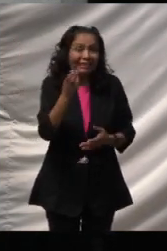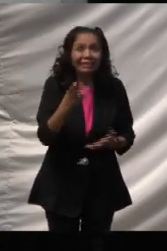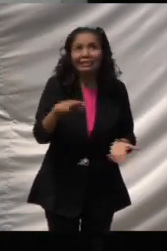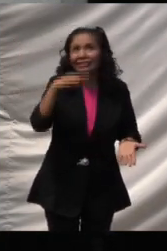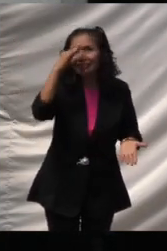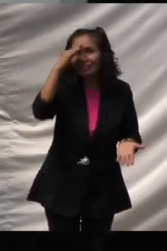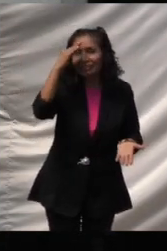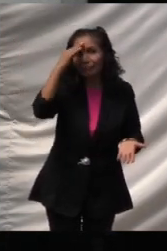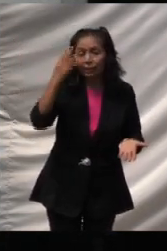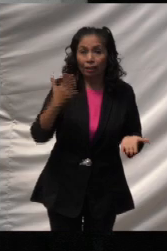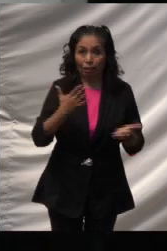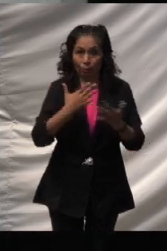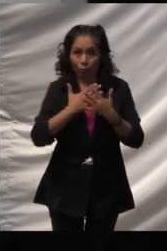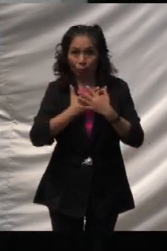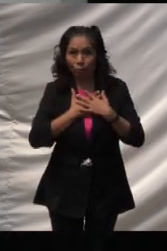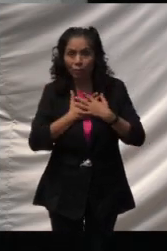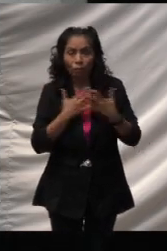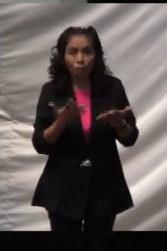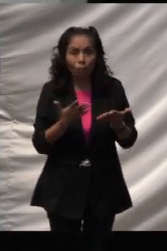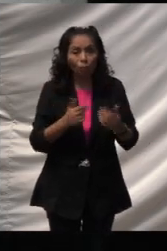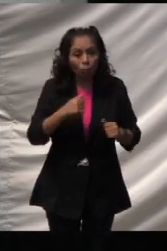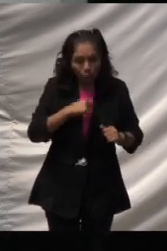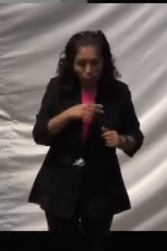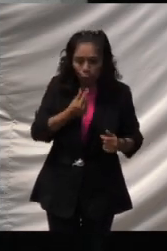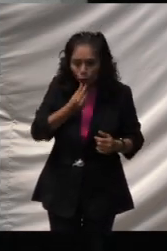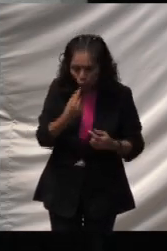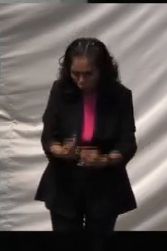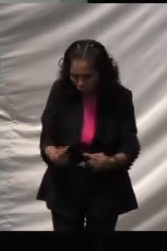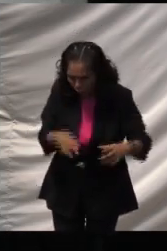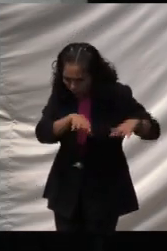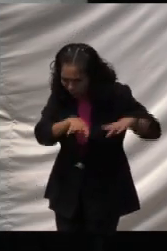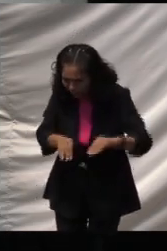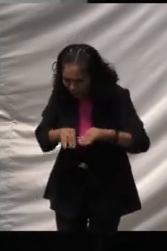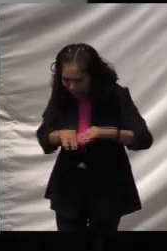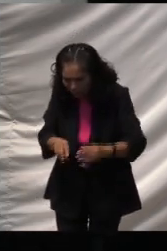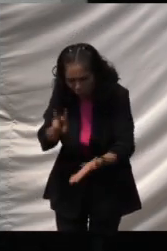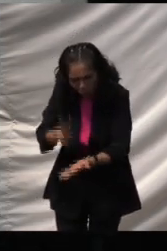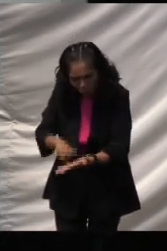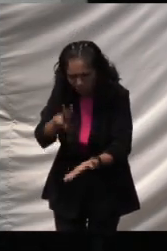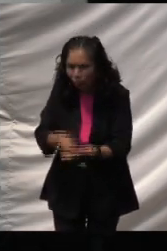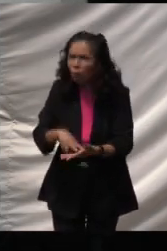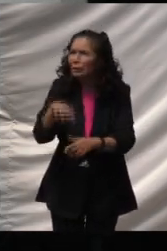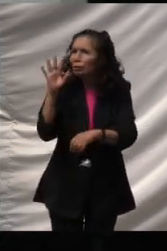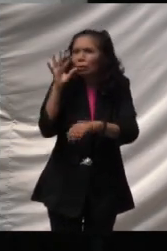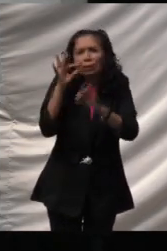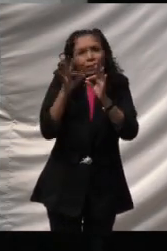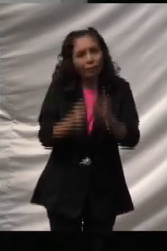pensar que por mi parte puedo enseñarle a los más pequeños lo importante que son los valores en nuestras